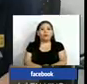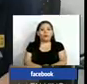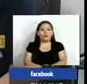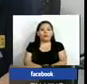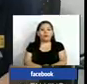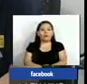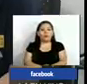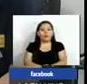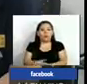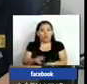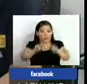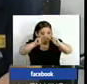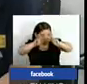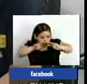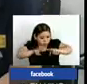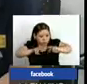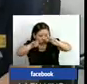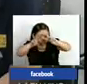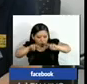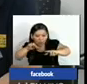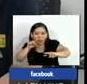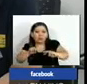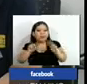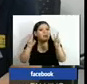Abrir una investigación especial